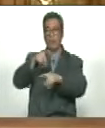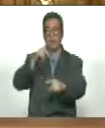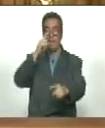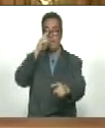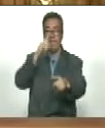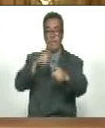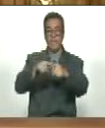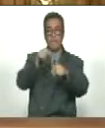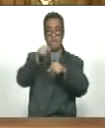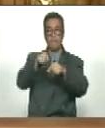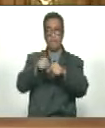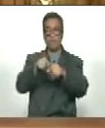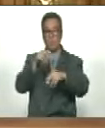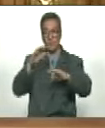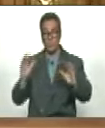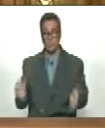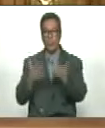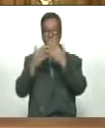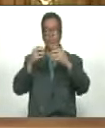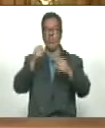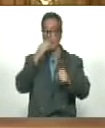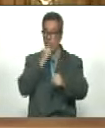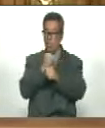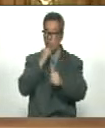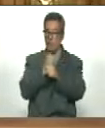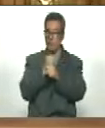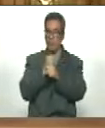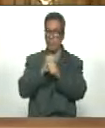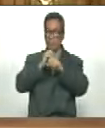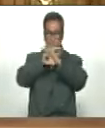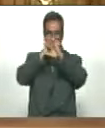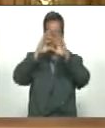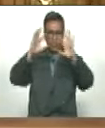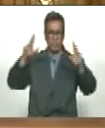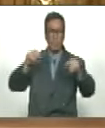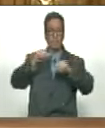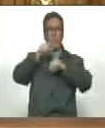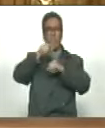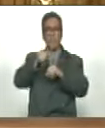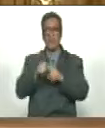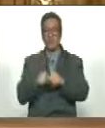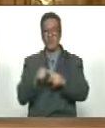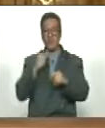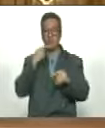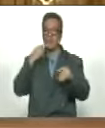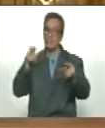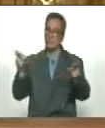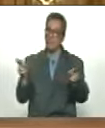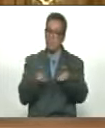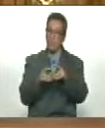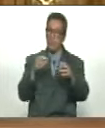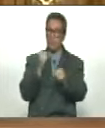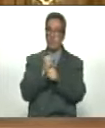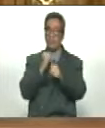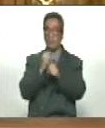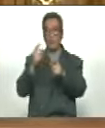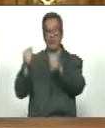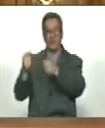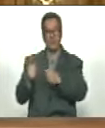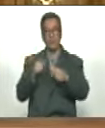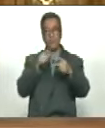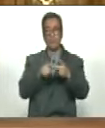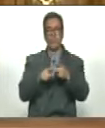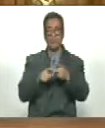directrices orientadas a fomentar la eficiencia, transparencia, claridad y simplificación de la gestión